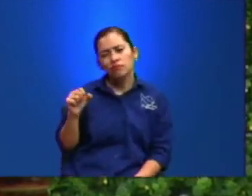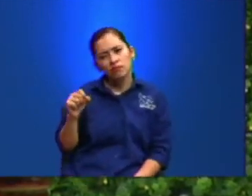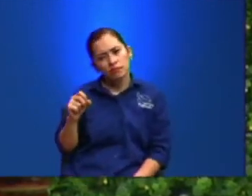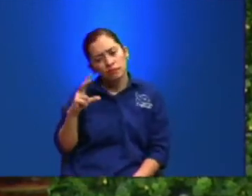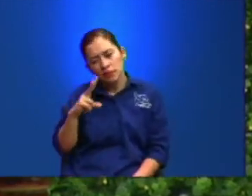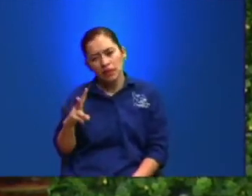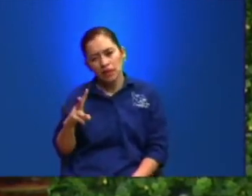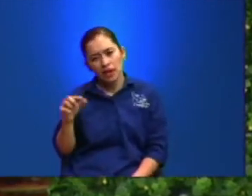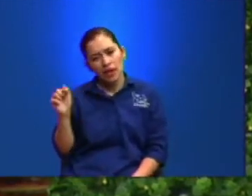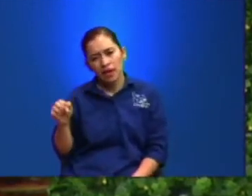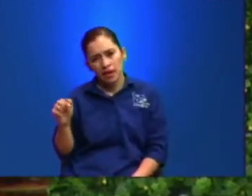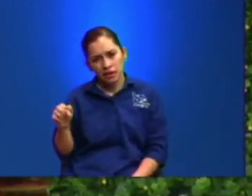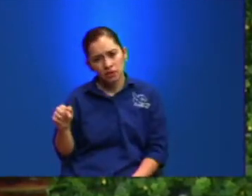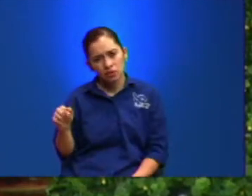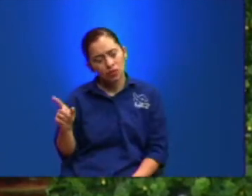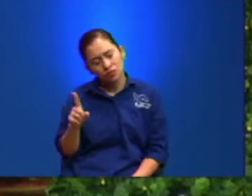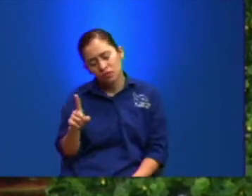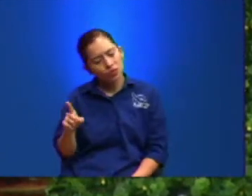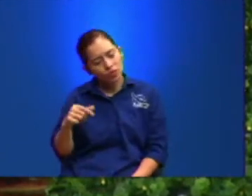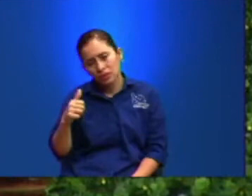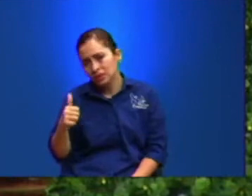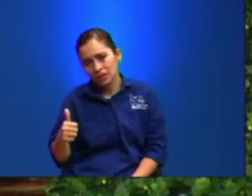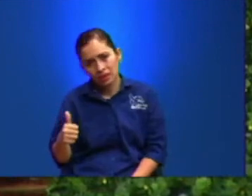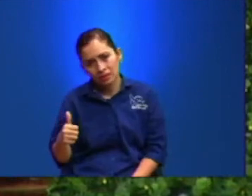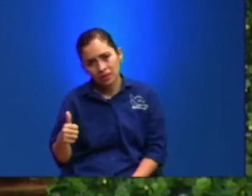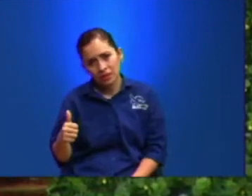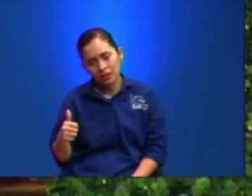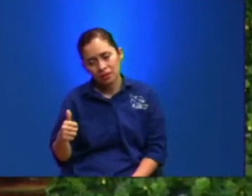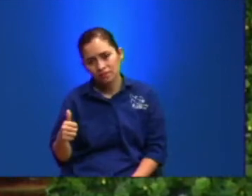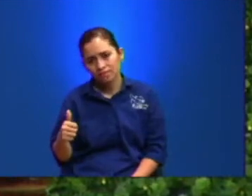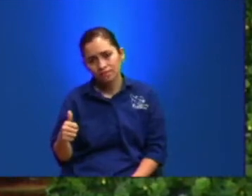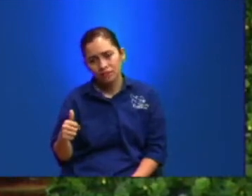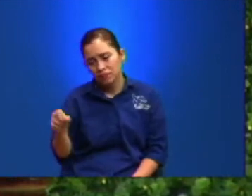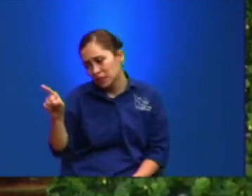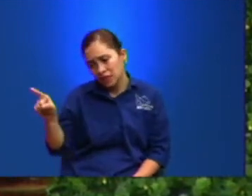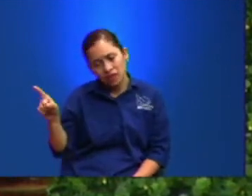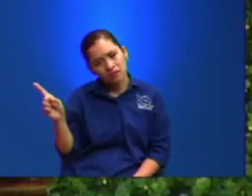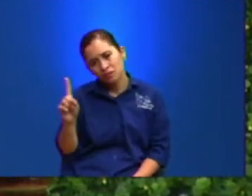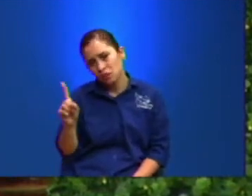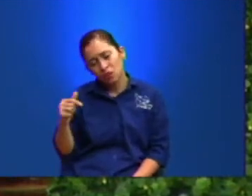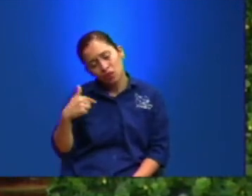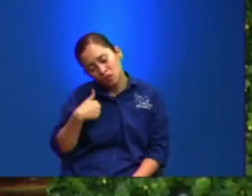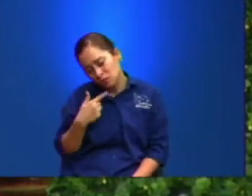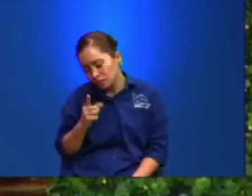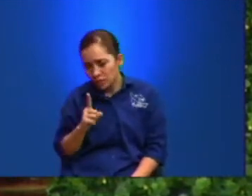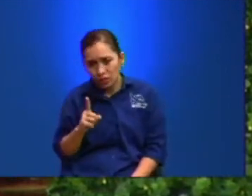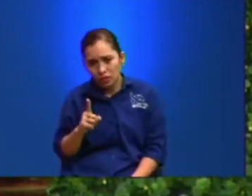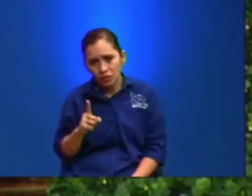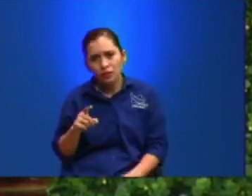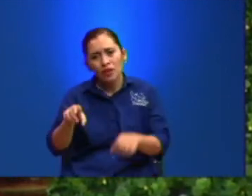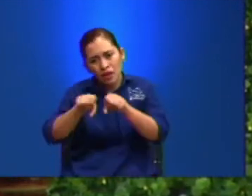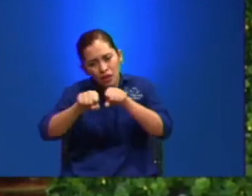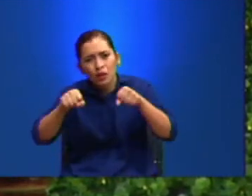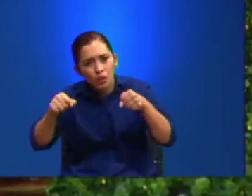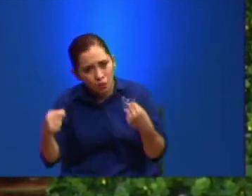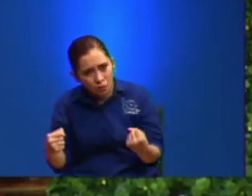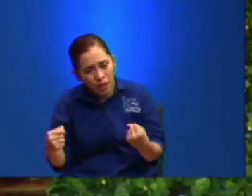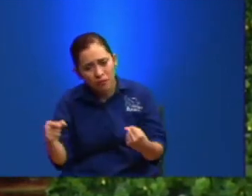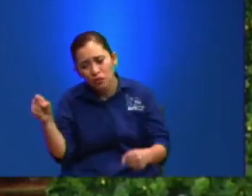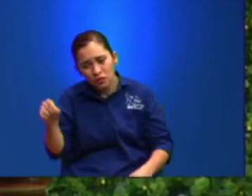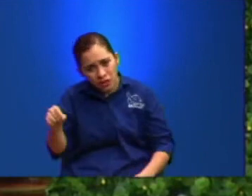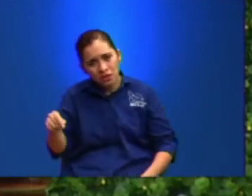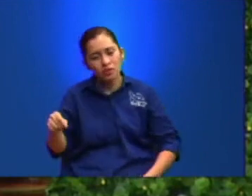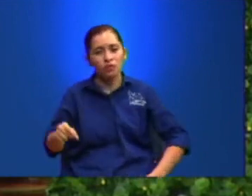no están buenas rompamos las no te conviene a vos ni a mí y entonces empezar el diálogo ahora